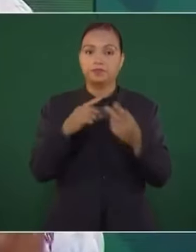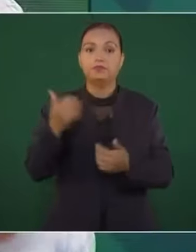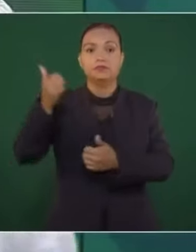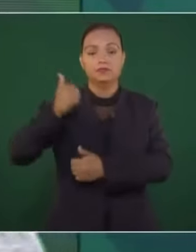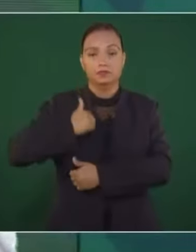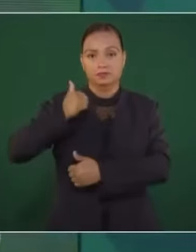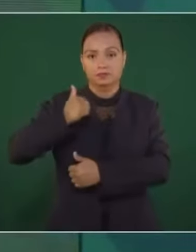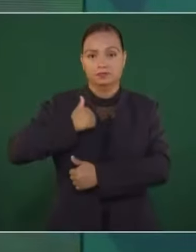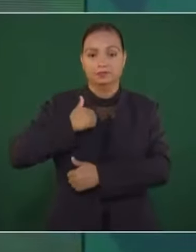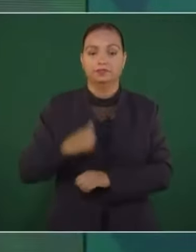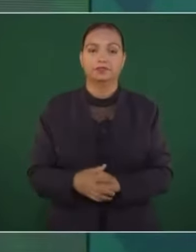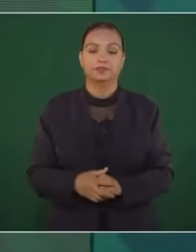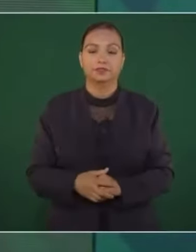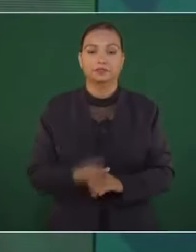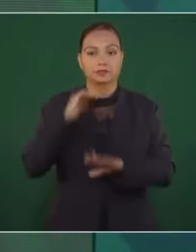Ejército.